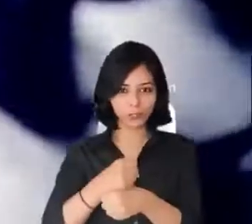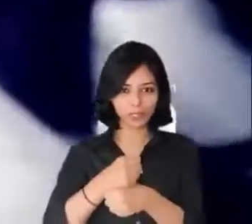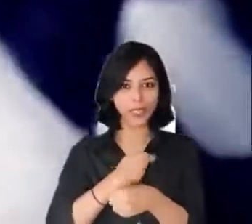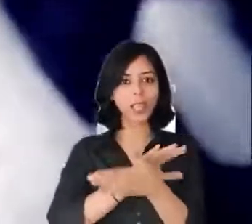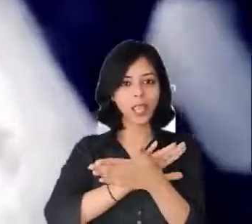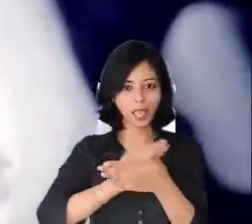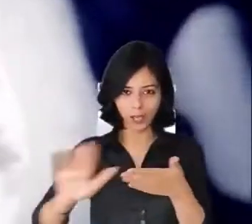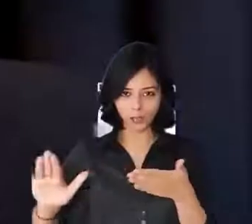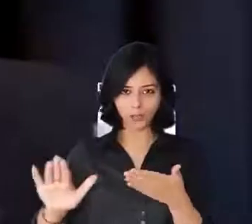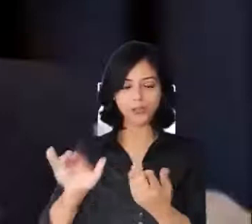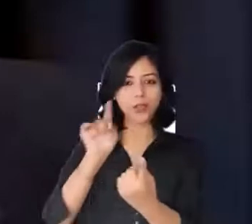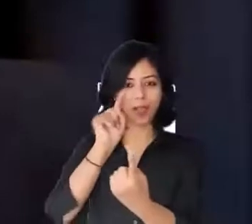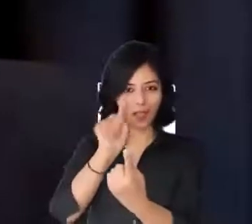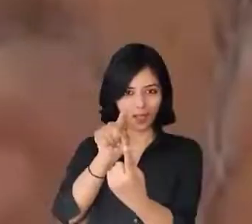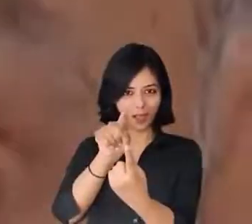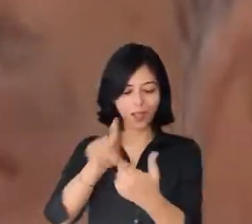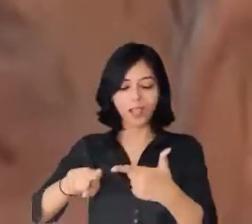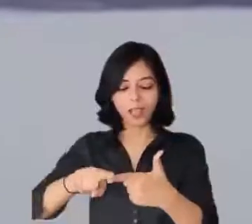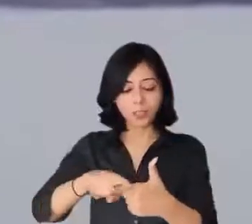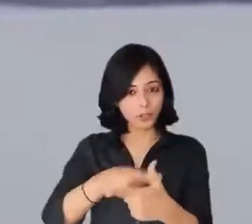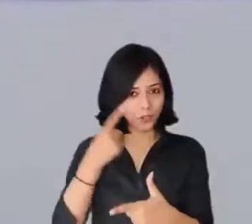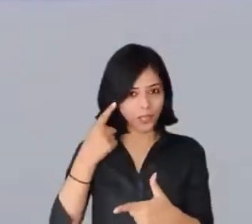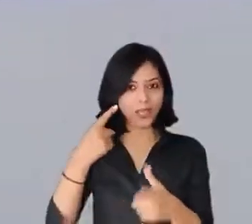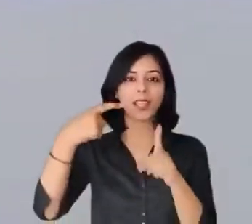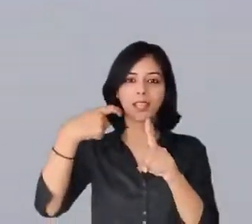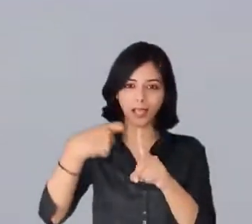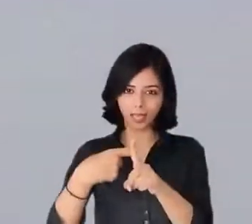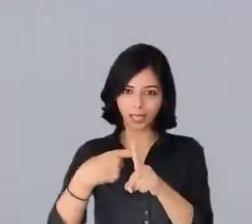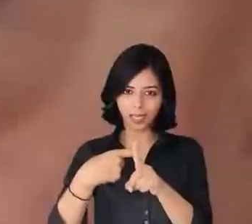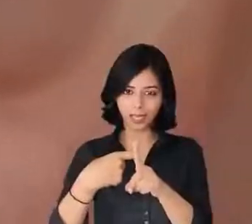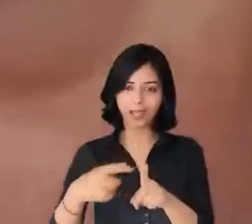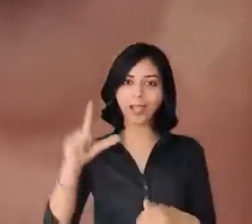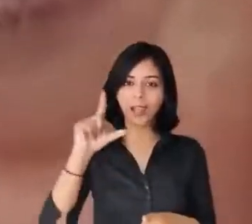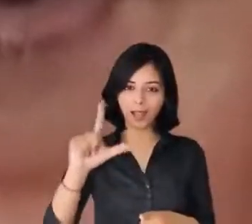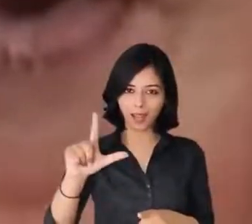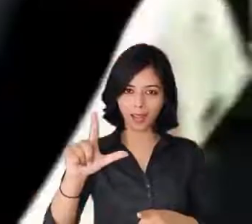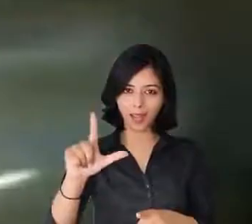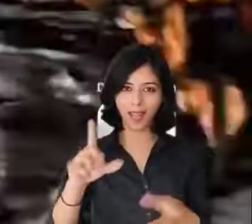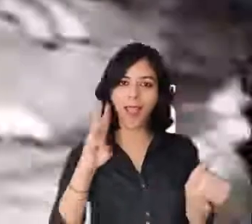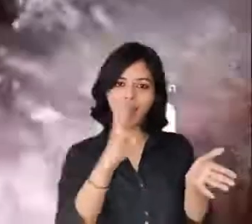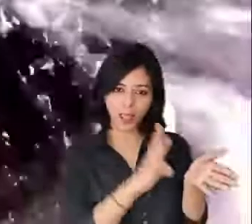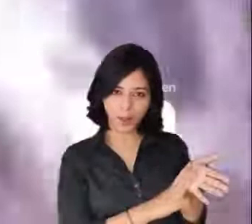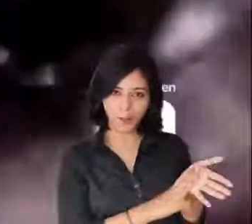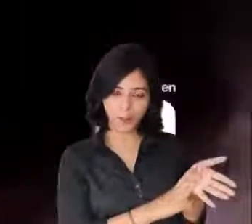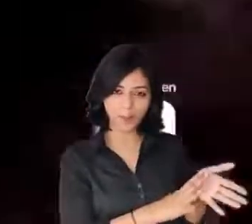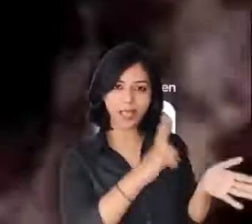mataste. E irás a prisión. De hecho, te condenarán a muerte.